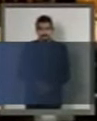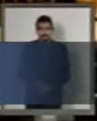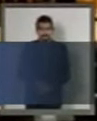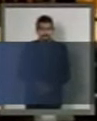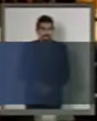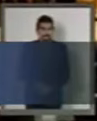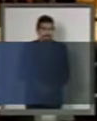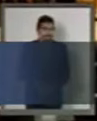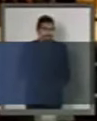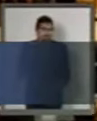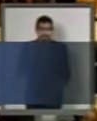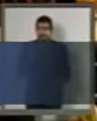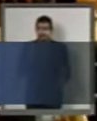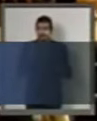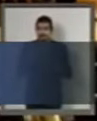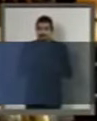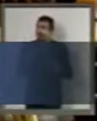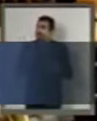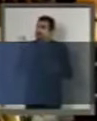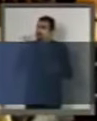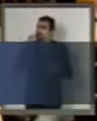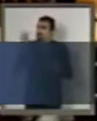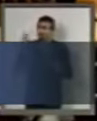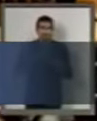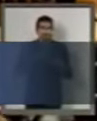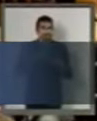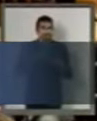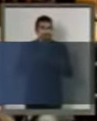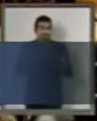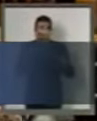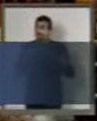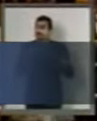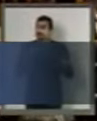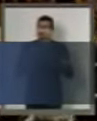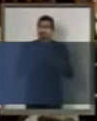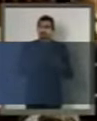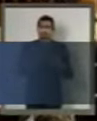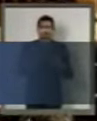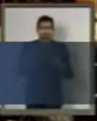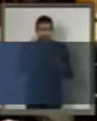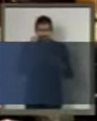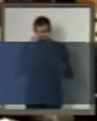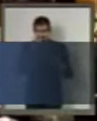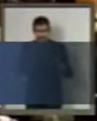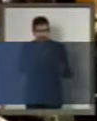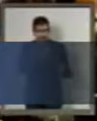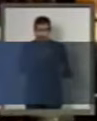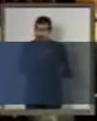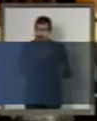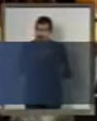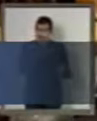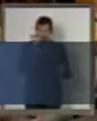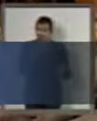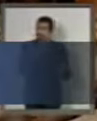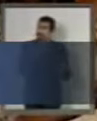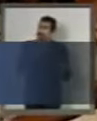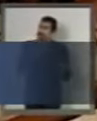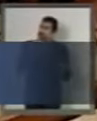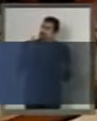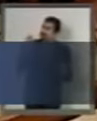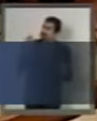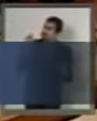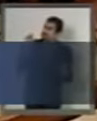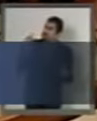coordinador presentó a la Junta de Coordinación Política, fue un proyecto de convocatoria